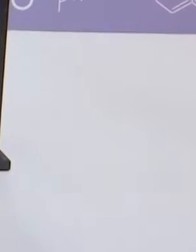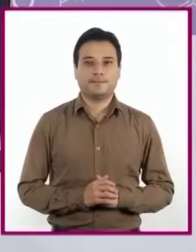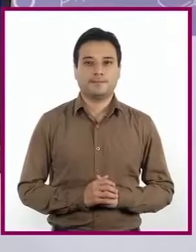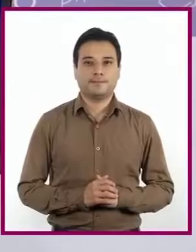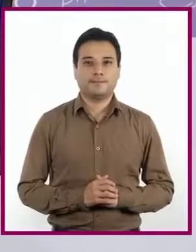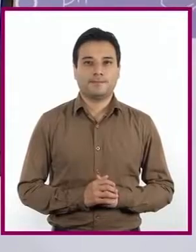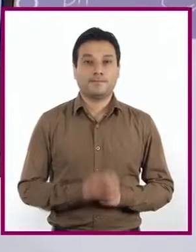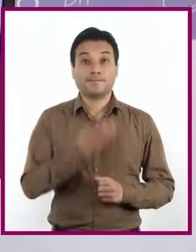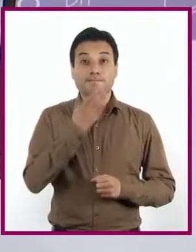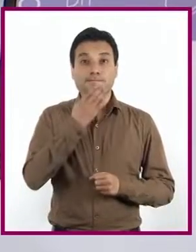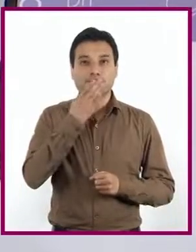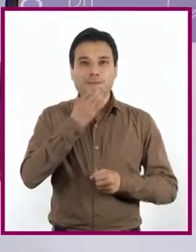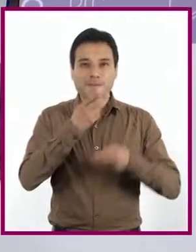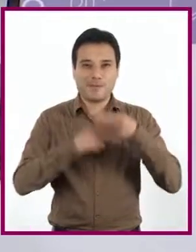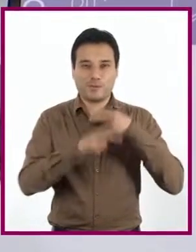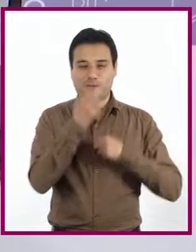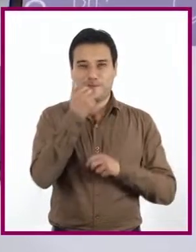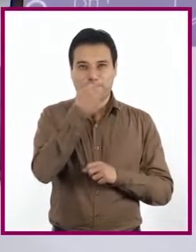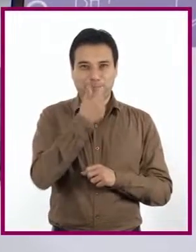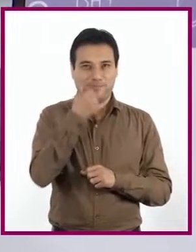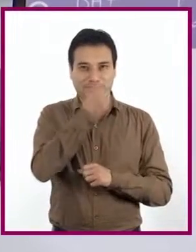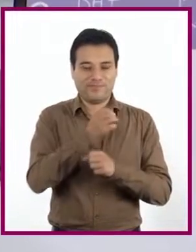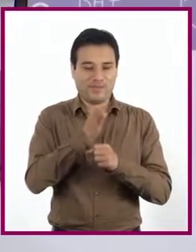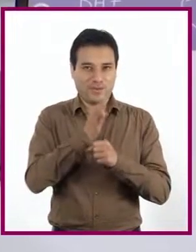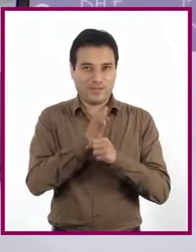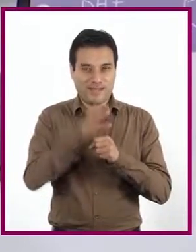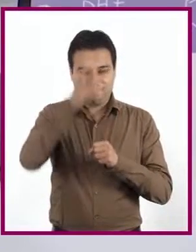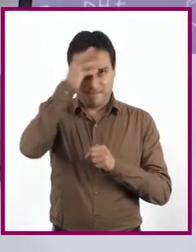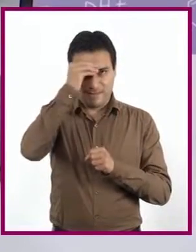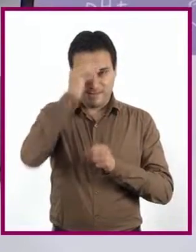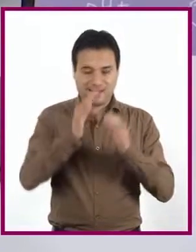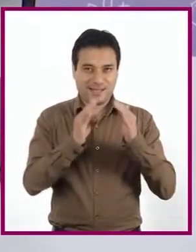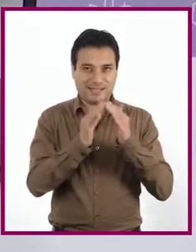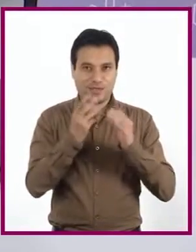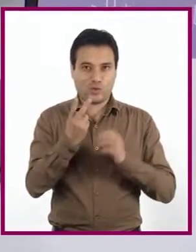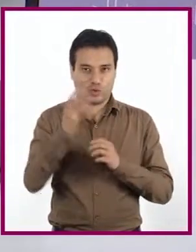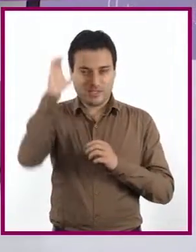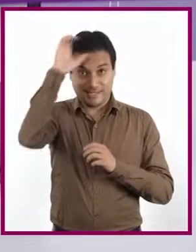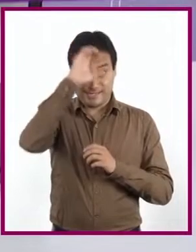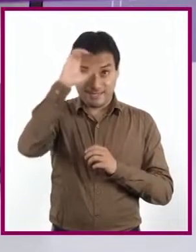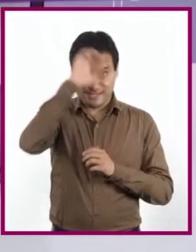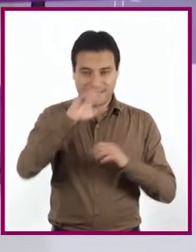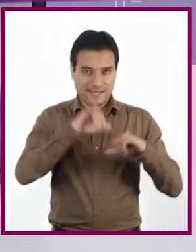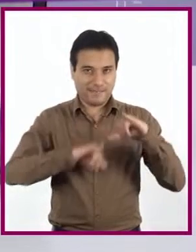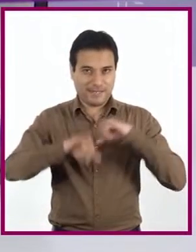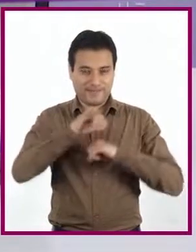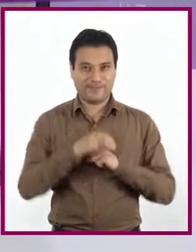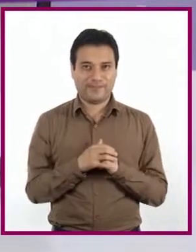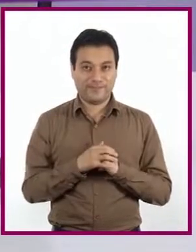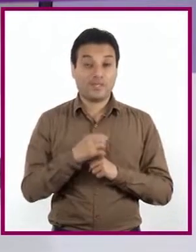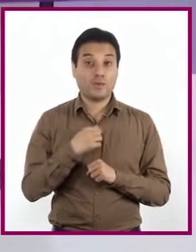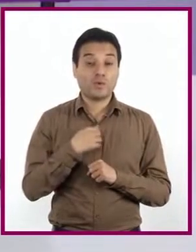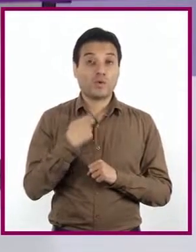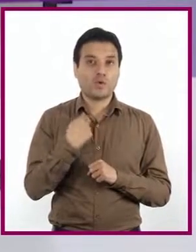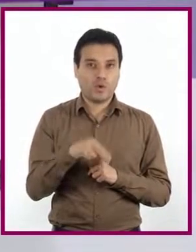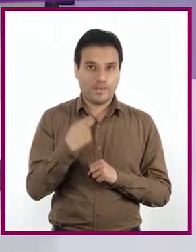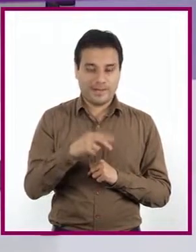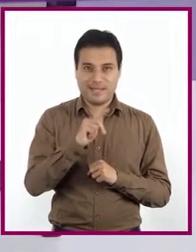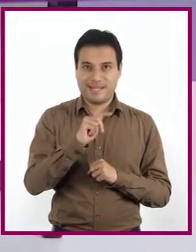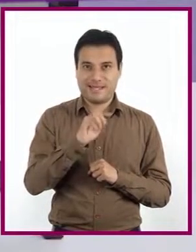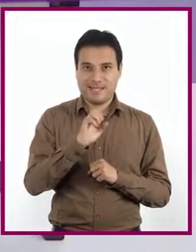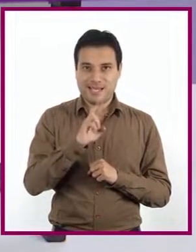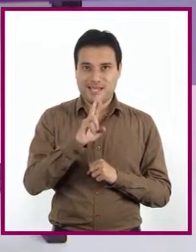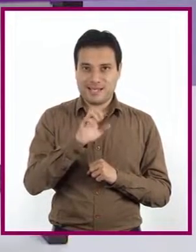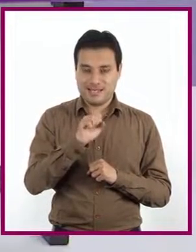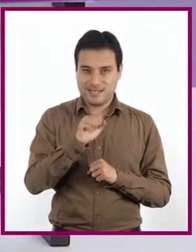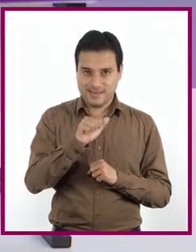Bienvenidas y bienvenidos a una sesión más de Aprende en Casa 2, Ciencias Química. Mi nombre es Teresa de Jesús Chavarría